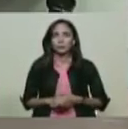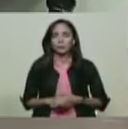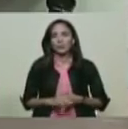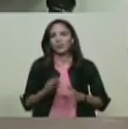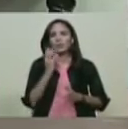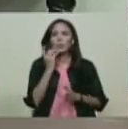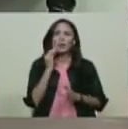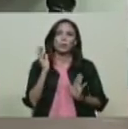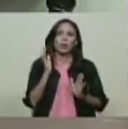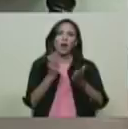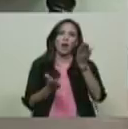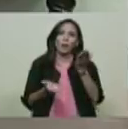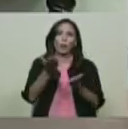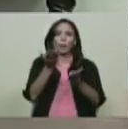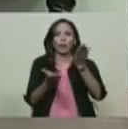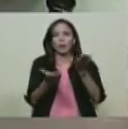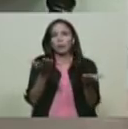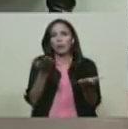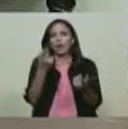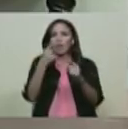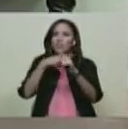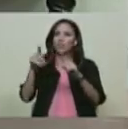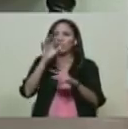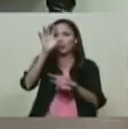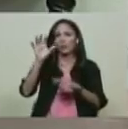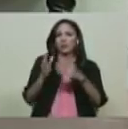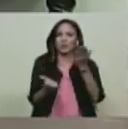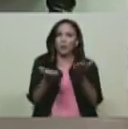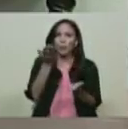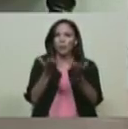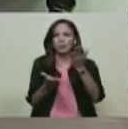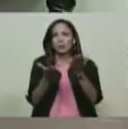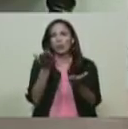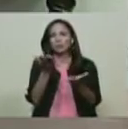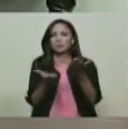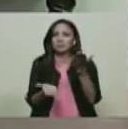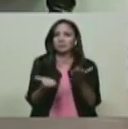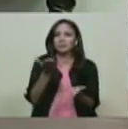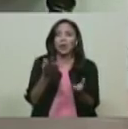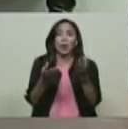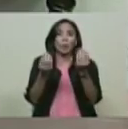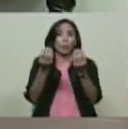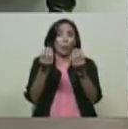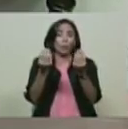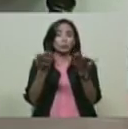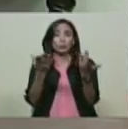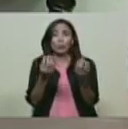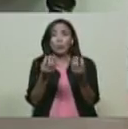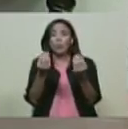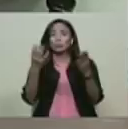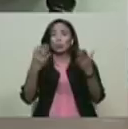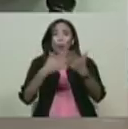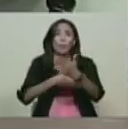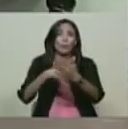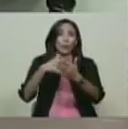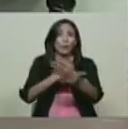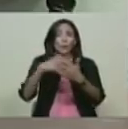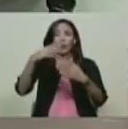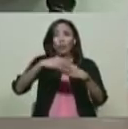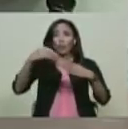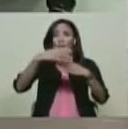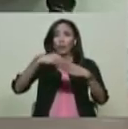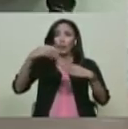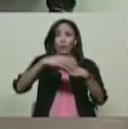comparáramos con las monedas de curso legal internacional, produce miles de millones de dólares en el transcurso del